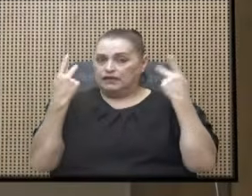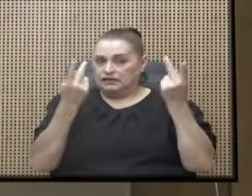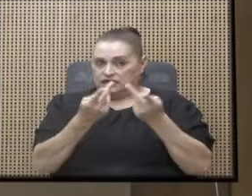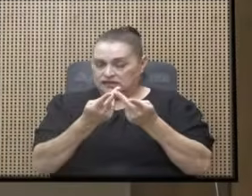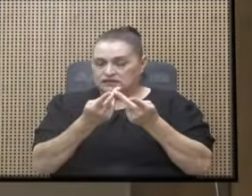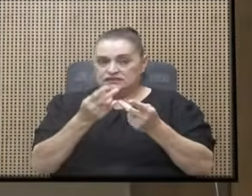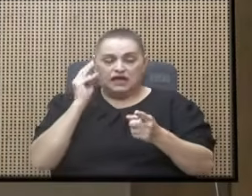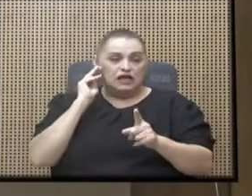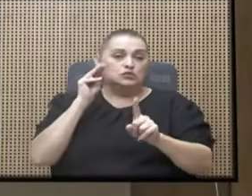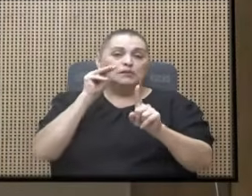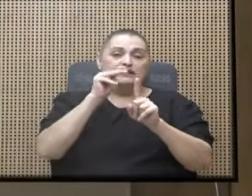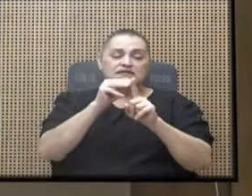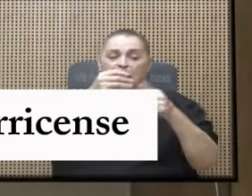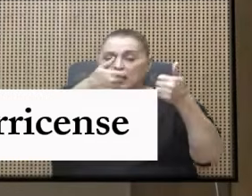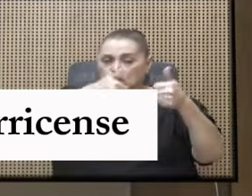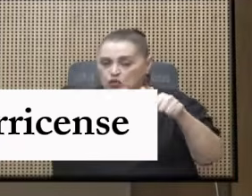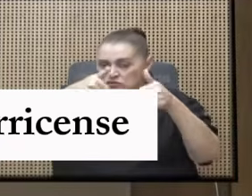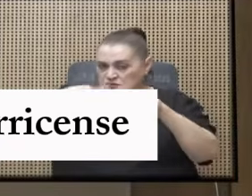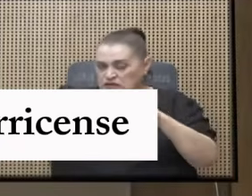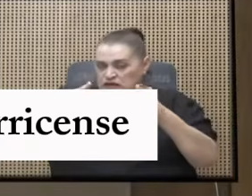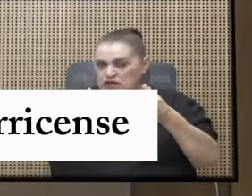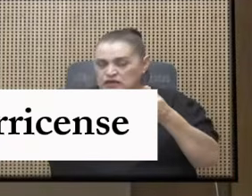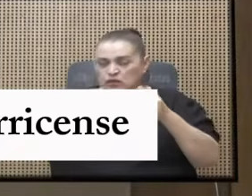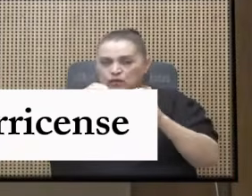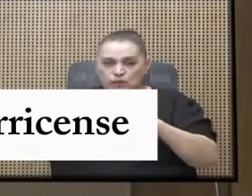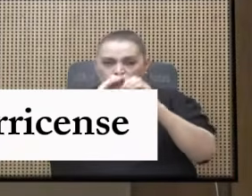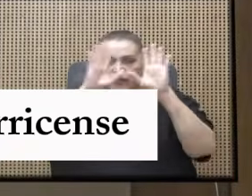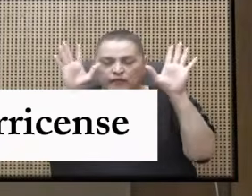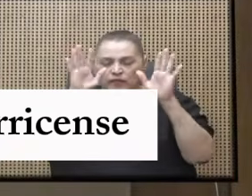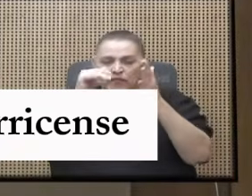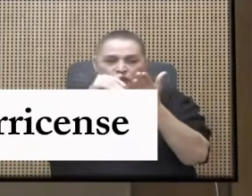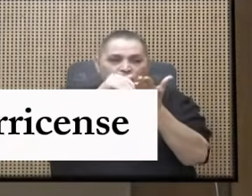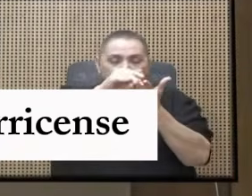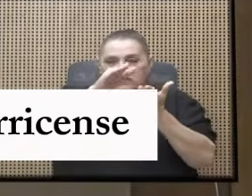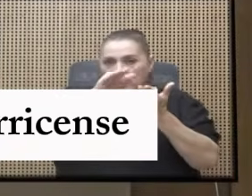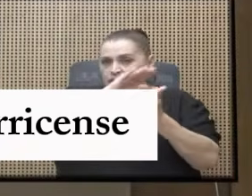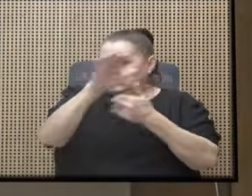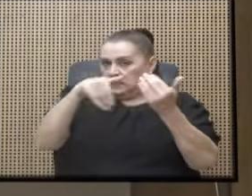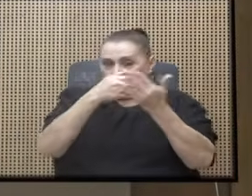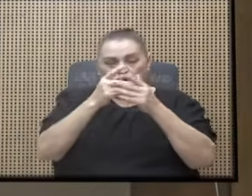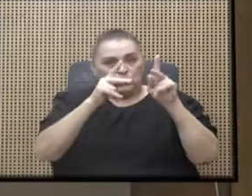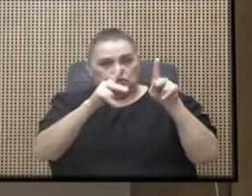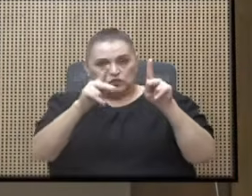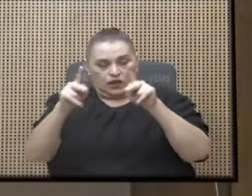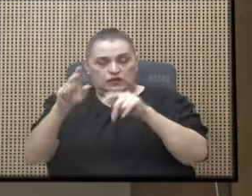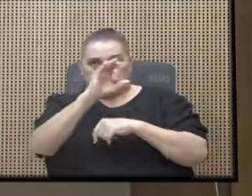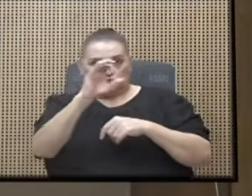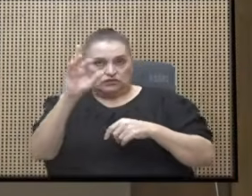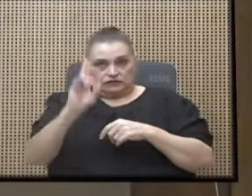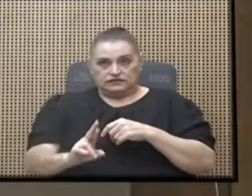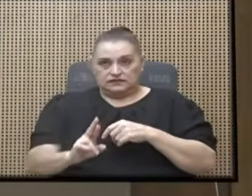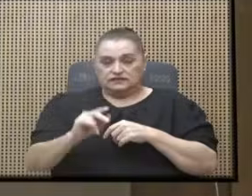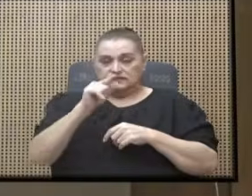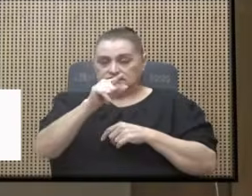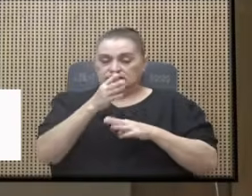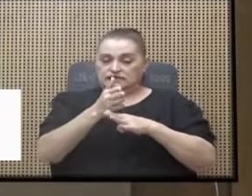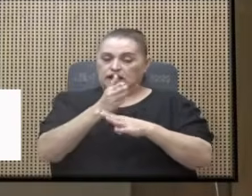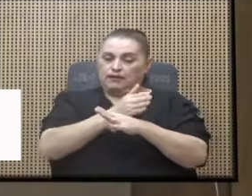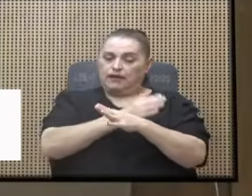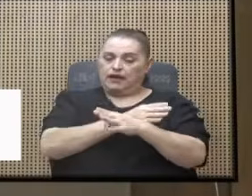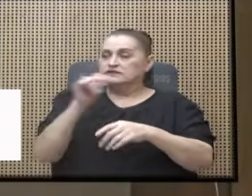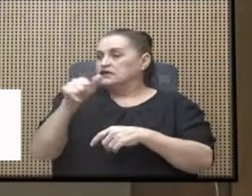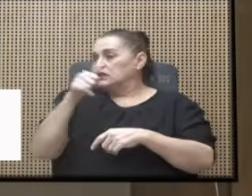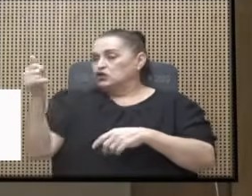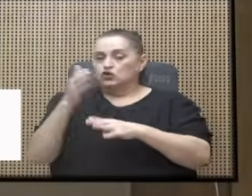de consenso claro que queremos enviar hoy a la sociedad costarricense en cuanto a este avance y a otros avances